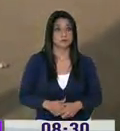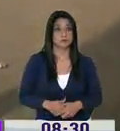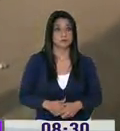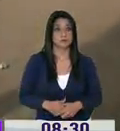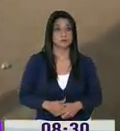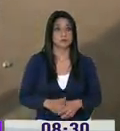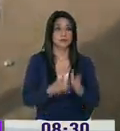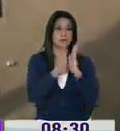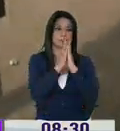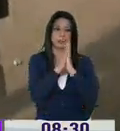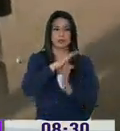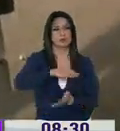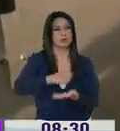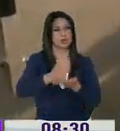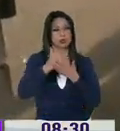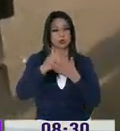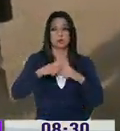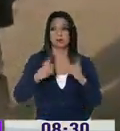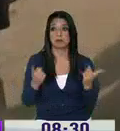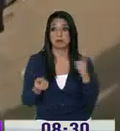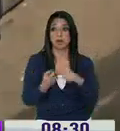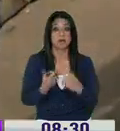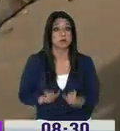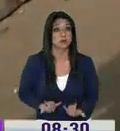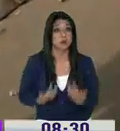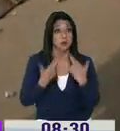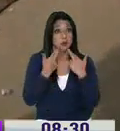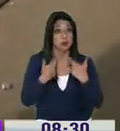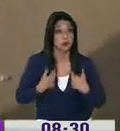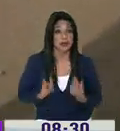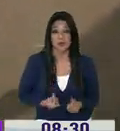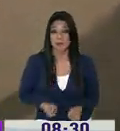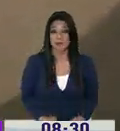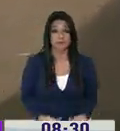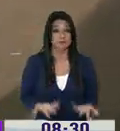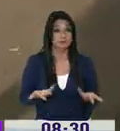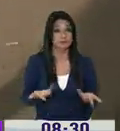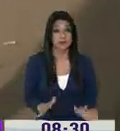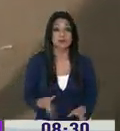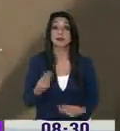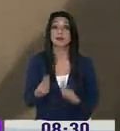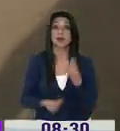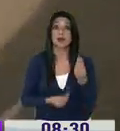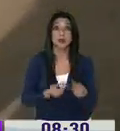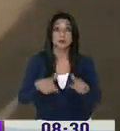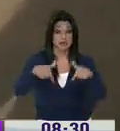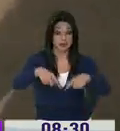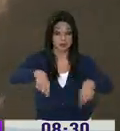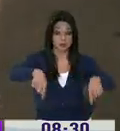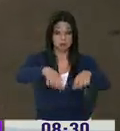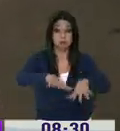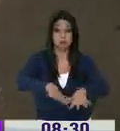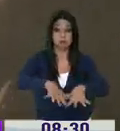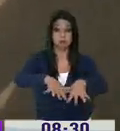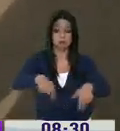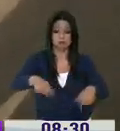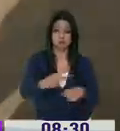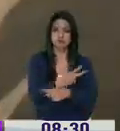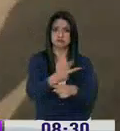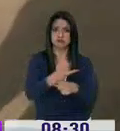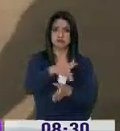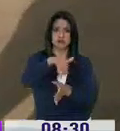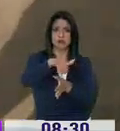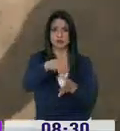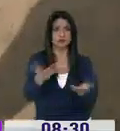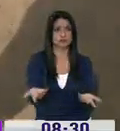municipio y no han tenido una manera rápida de ayudarnos entonces que es una parte de riesgo ya que